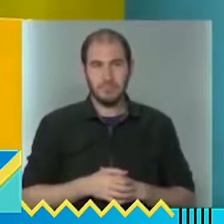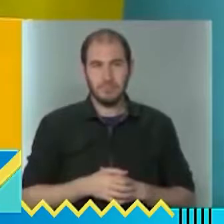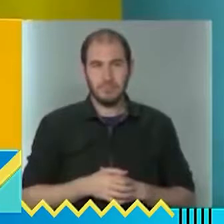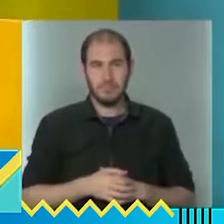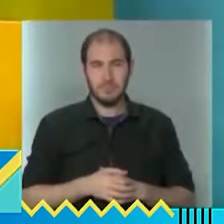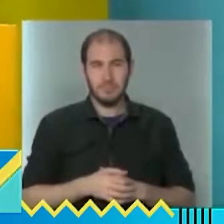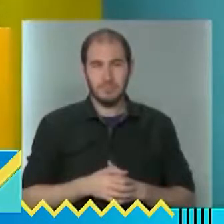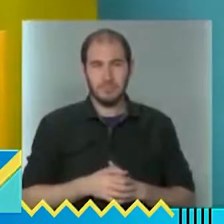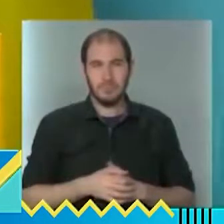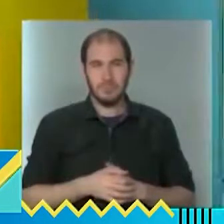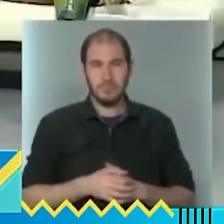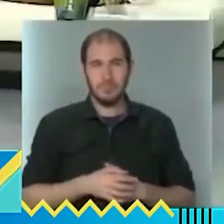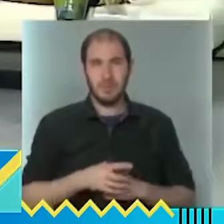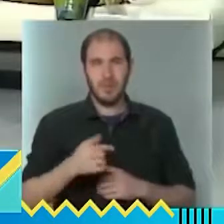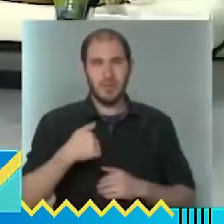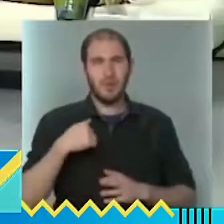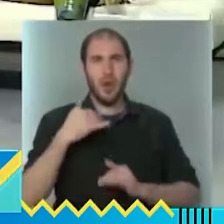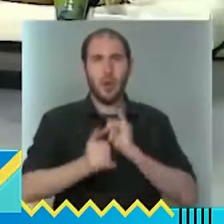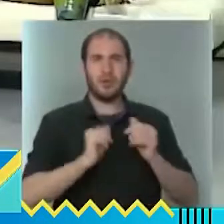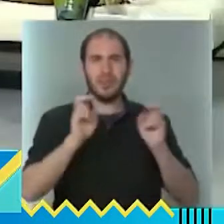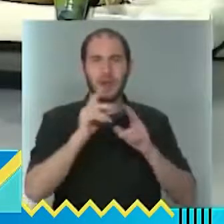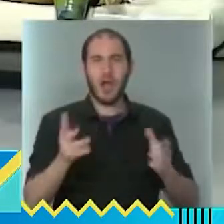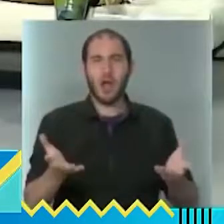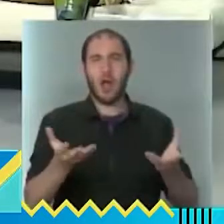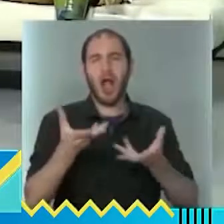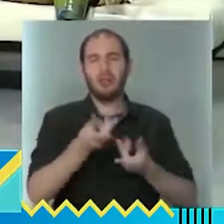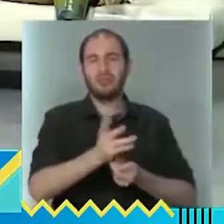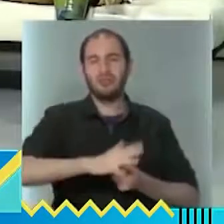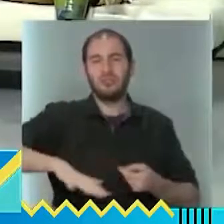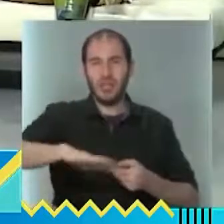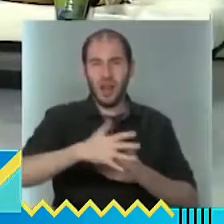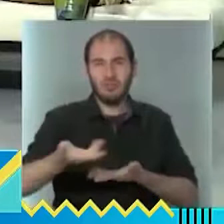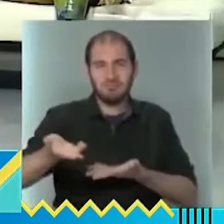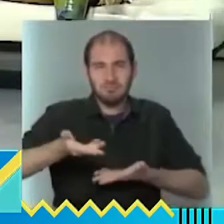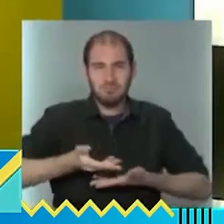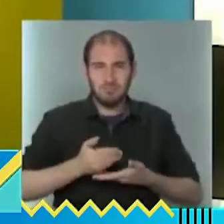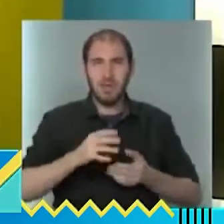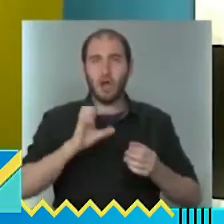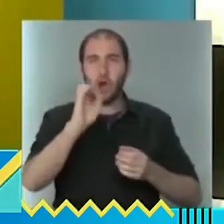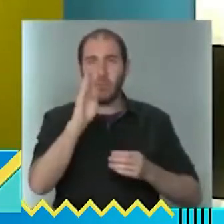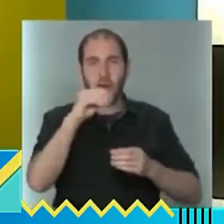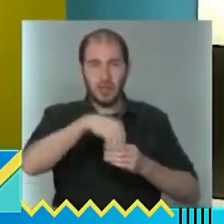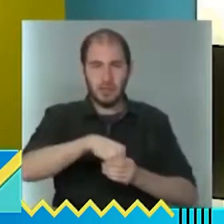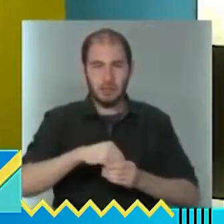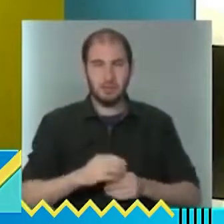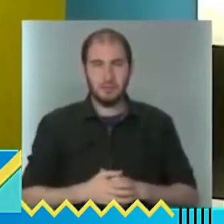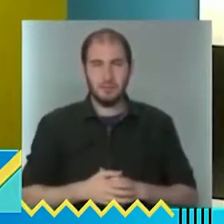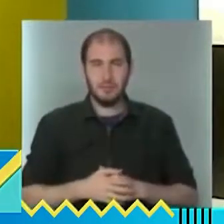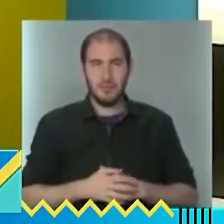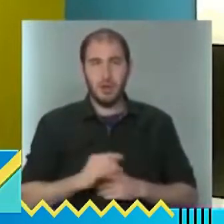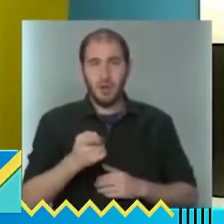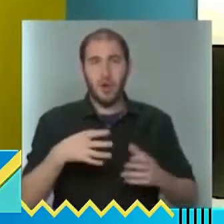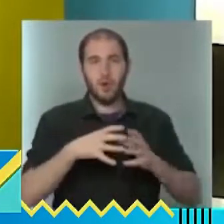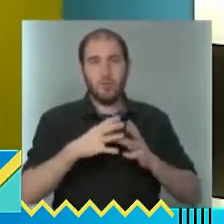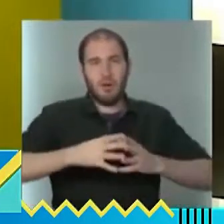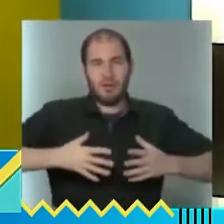que a eso me refería con la contención social, lo que se hace en el club, porque si bien somos un grupo